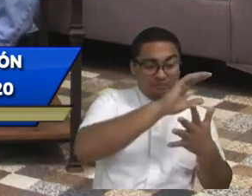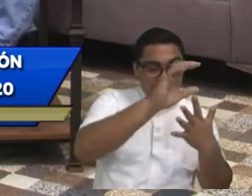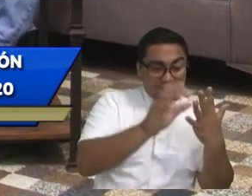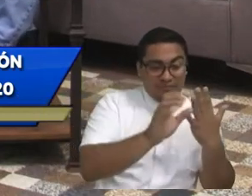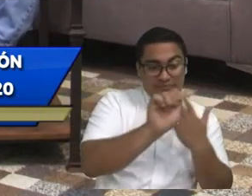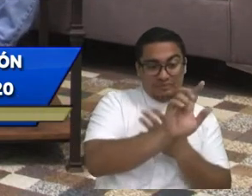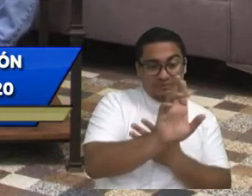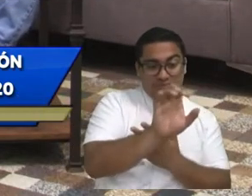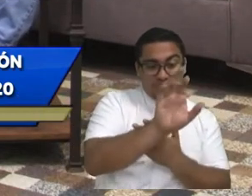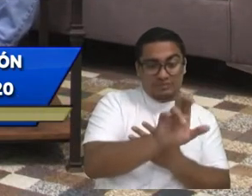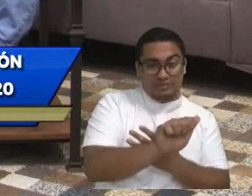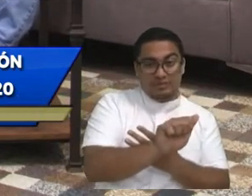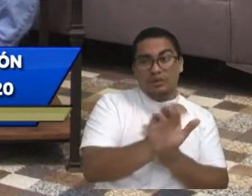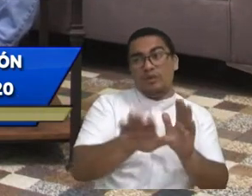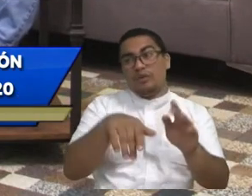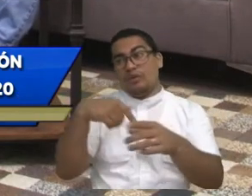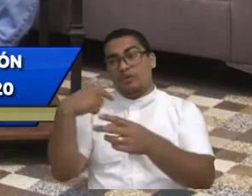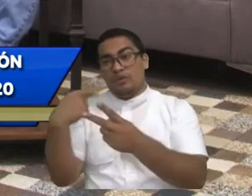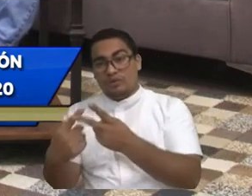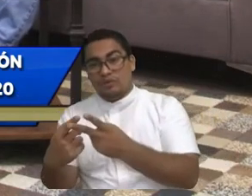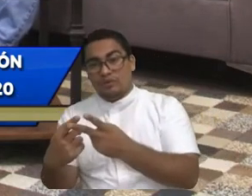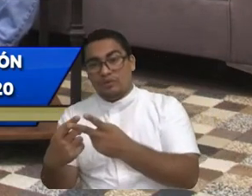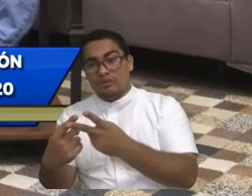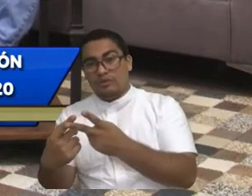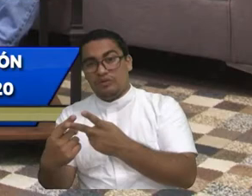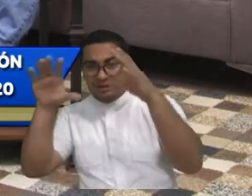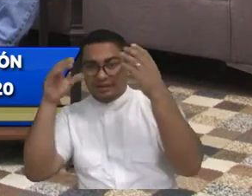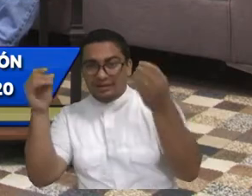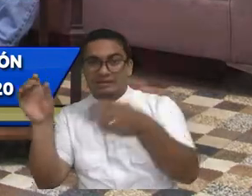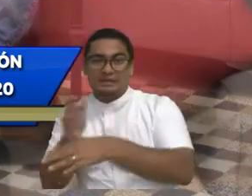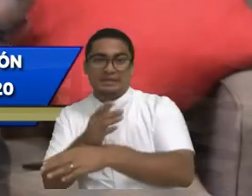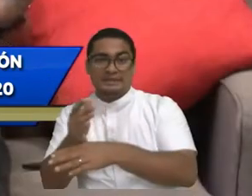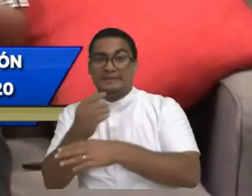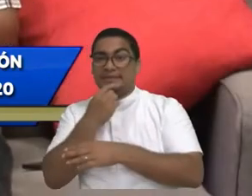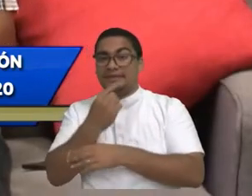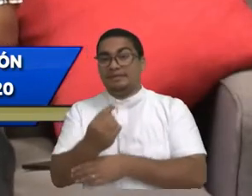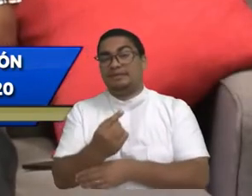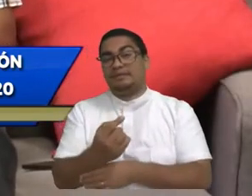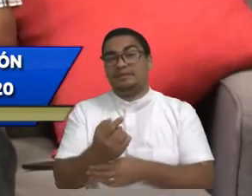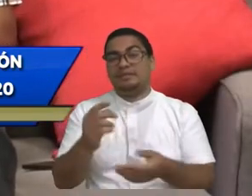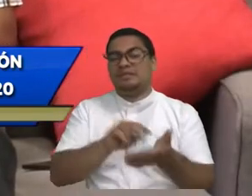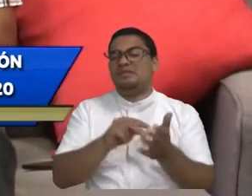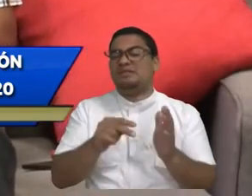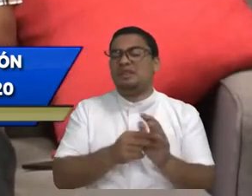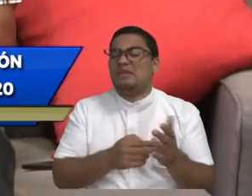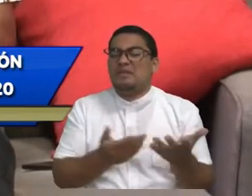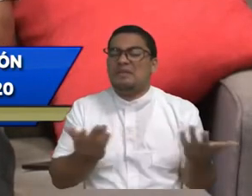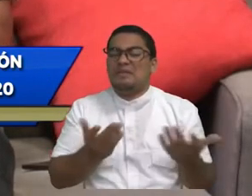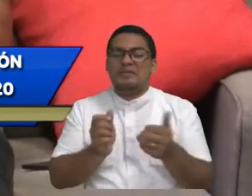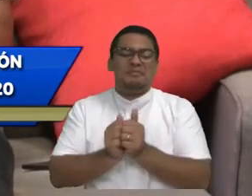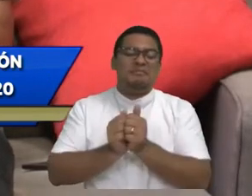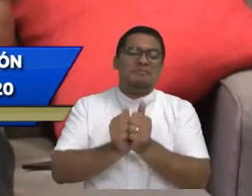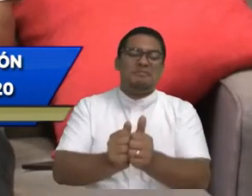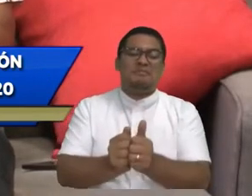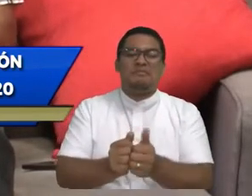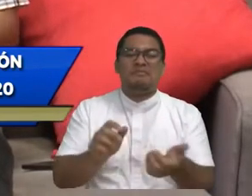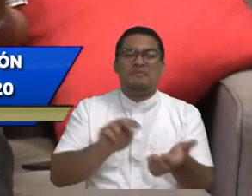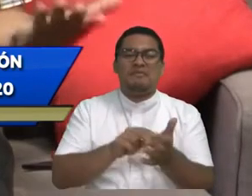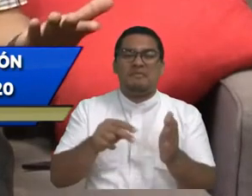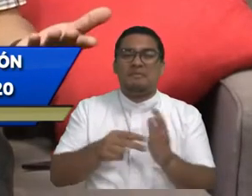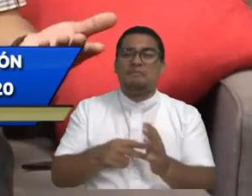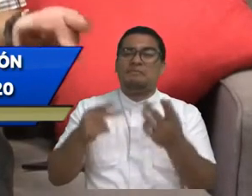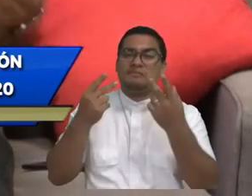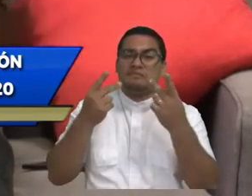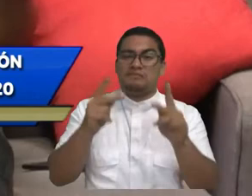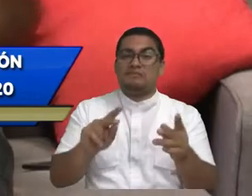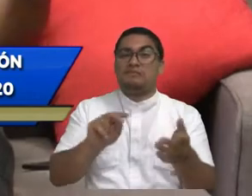usted mencionaba entender lo que significa ese acompañamiento a compañero a partir de esta oferta que no es necesariamente una carrera técnica pero que sí